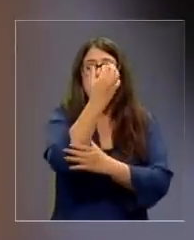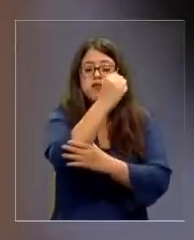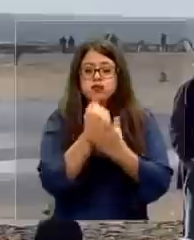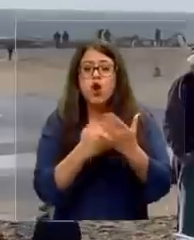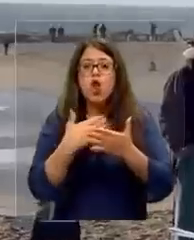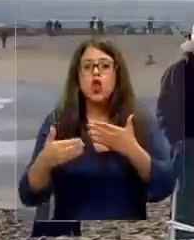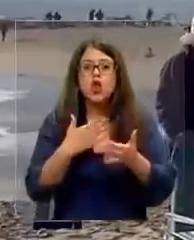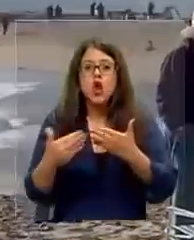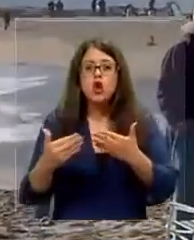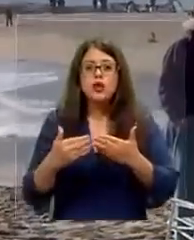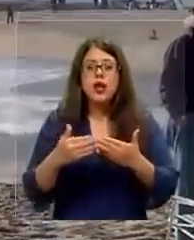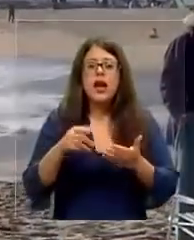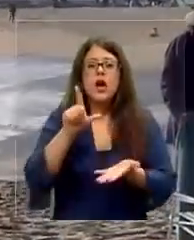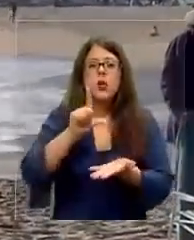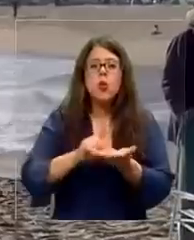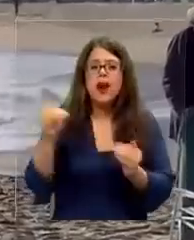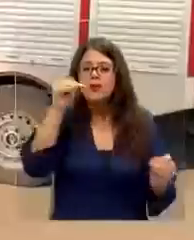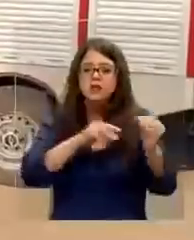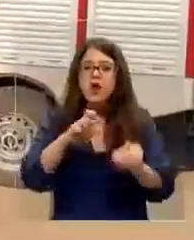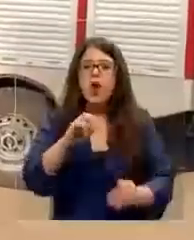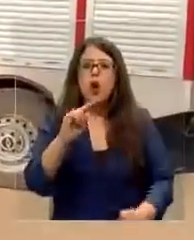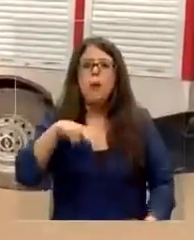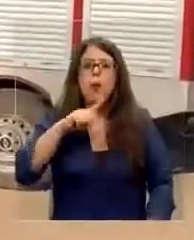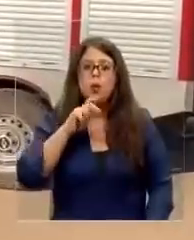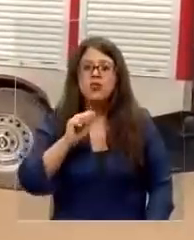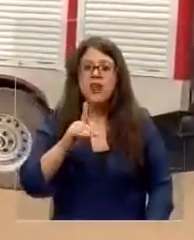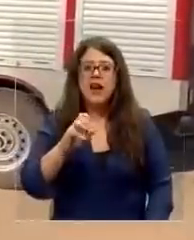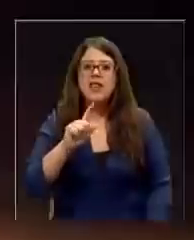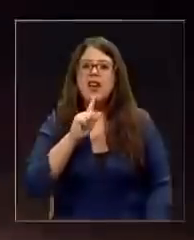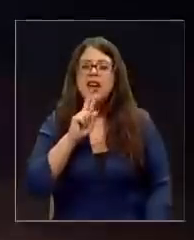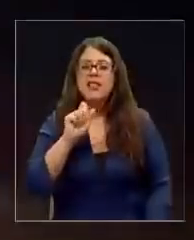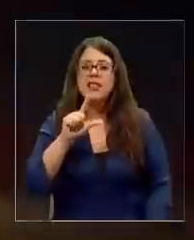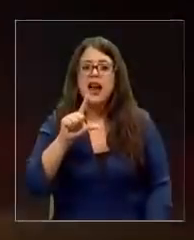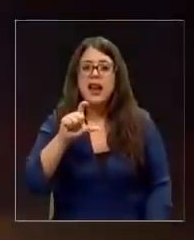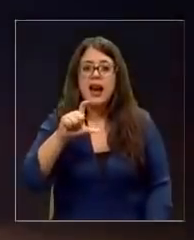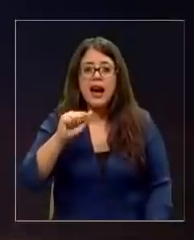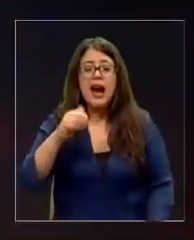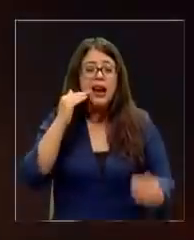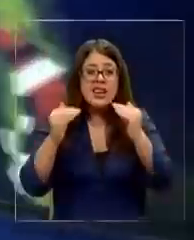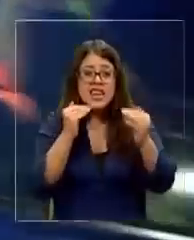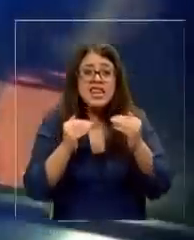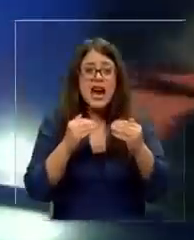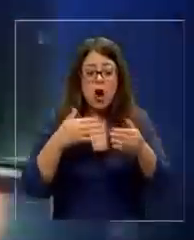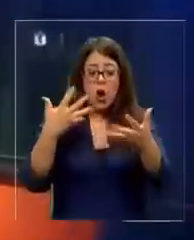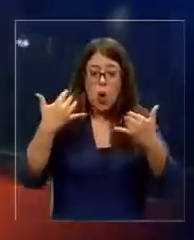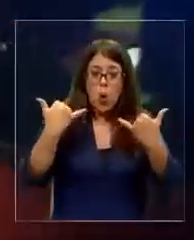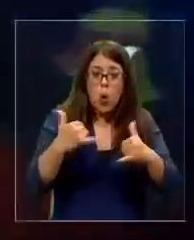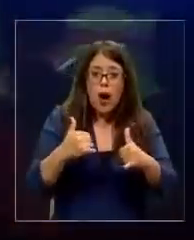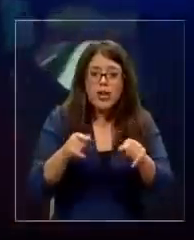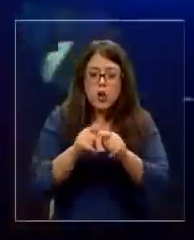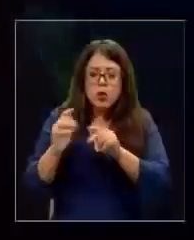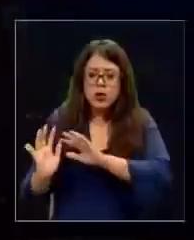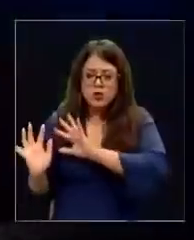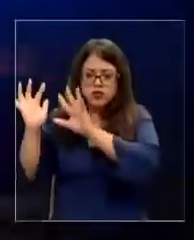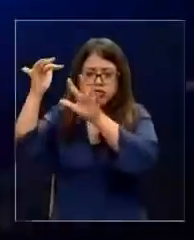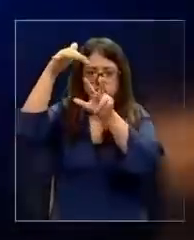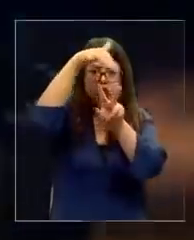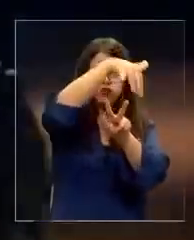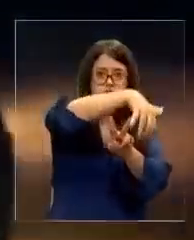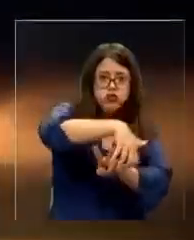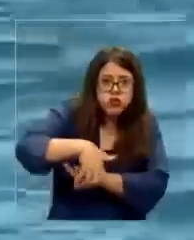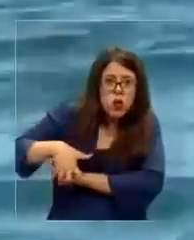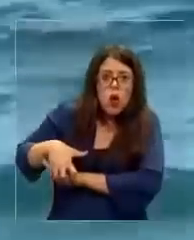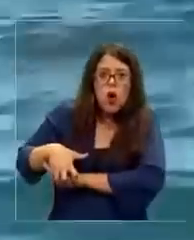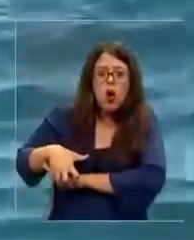en el balneario de Punta de Tralca. Las niñas que jugaban en la orilla fueron arrastradas por un tren de olas desatando la tragedia.